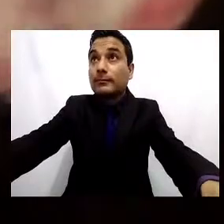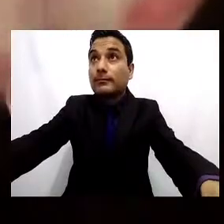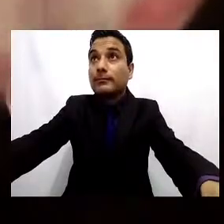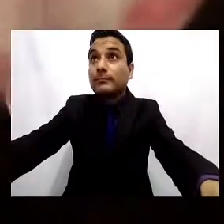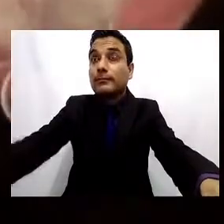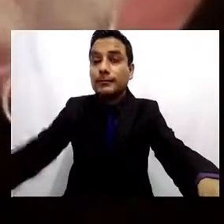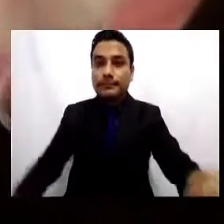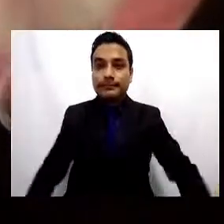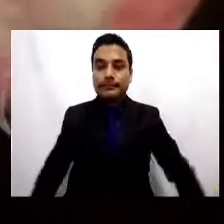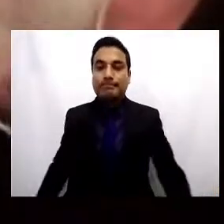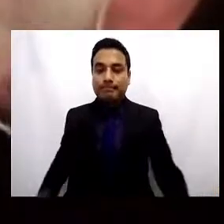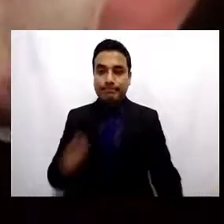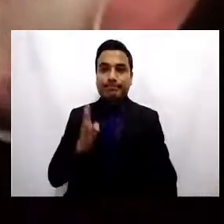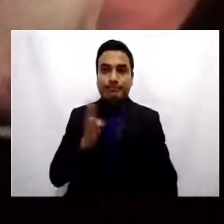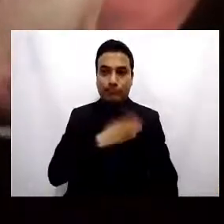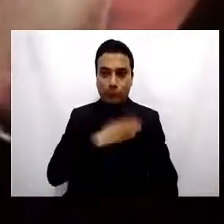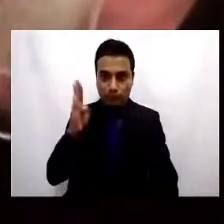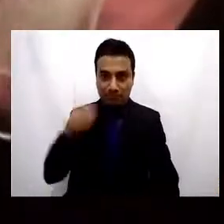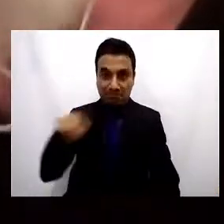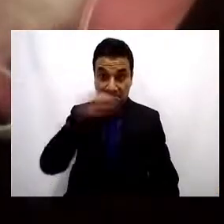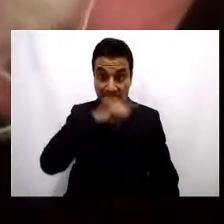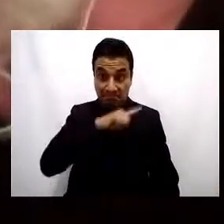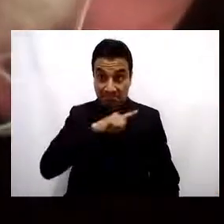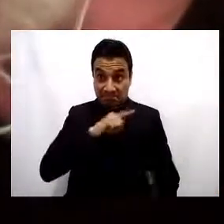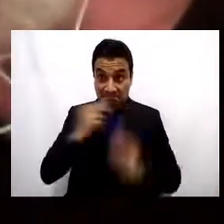Bueno, acá estamos. ¿Ustedes me escuchan bien?